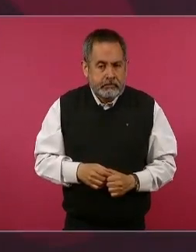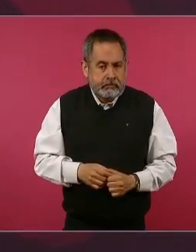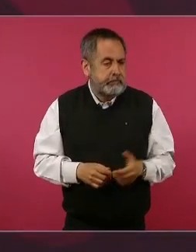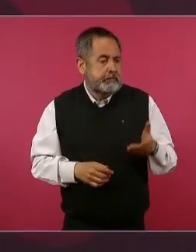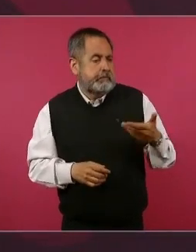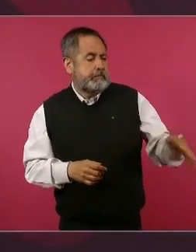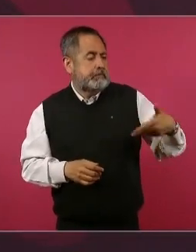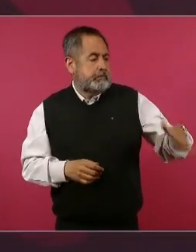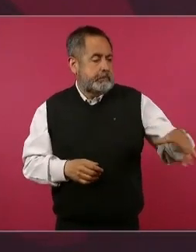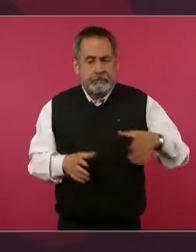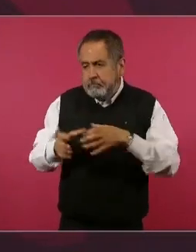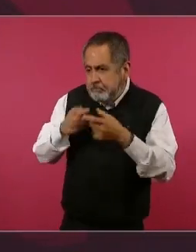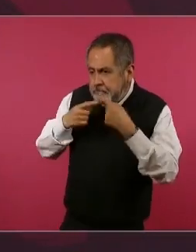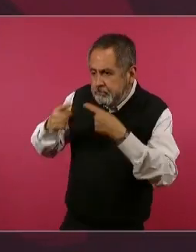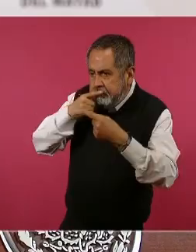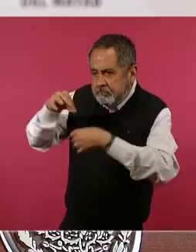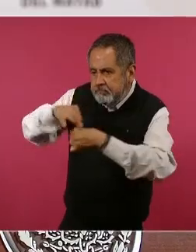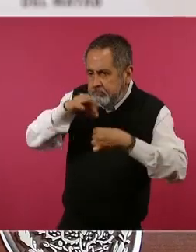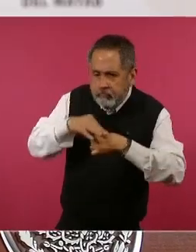excluyendo a nadie,